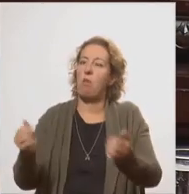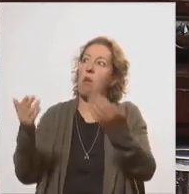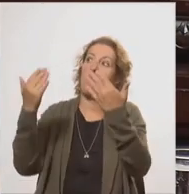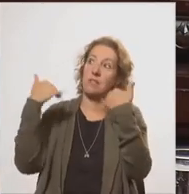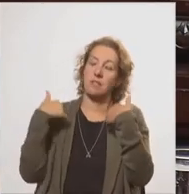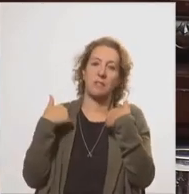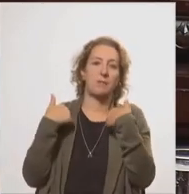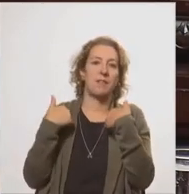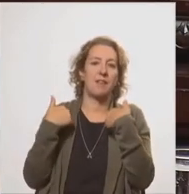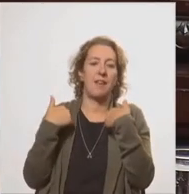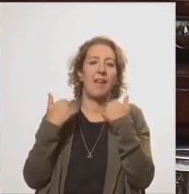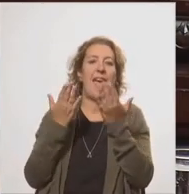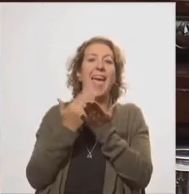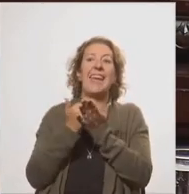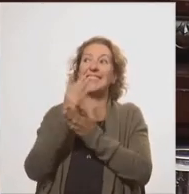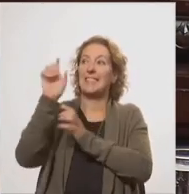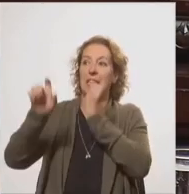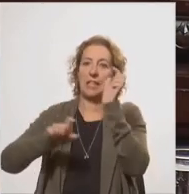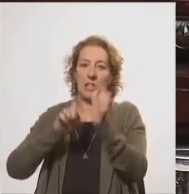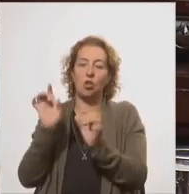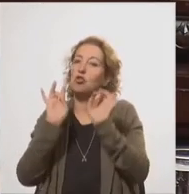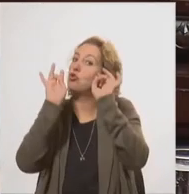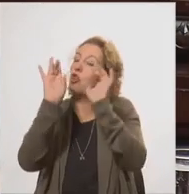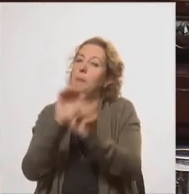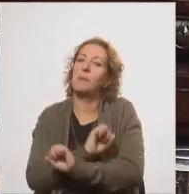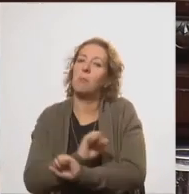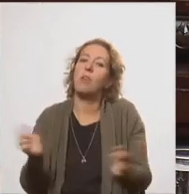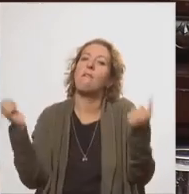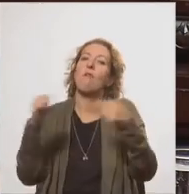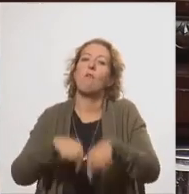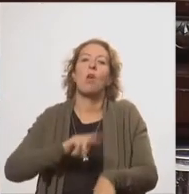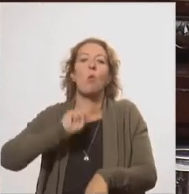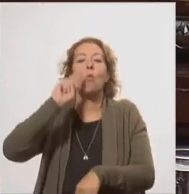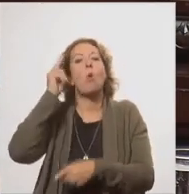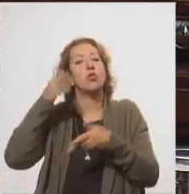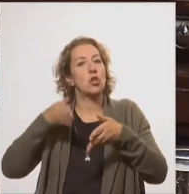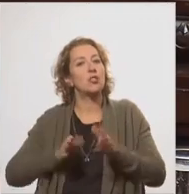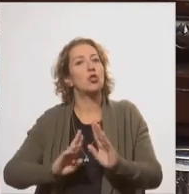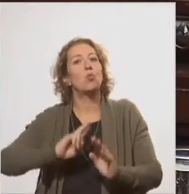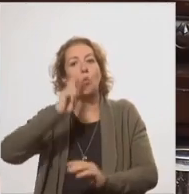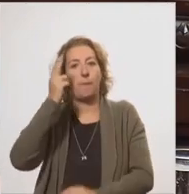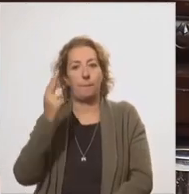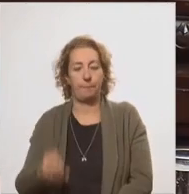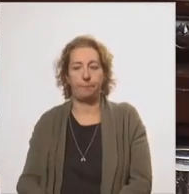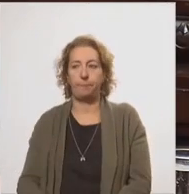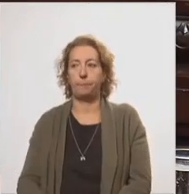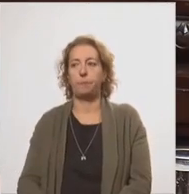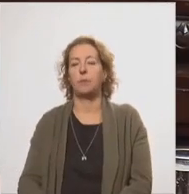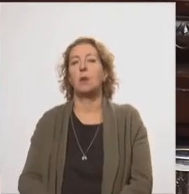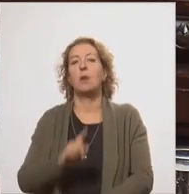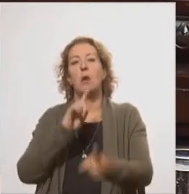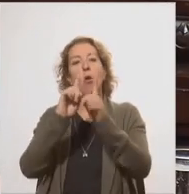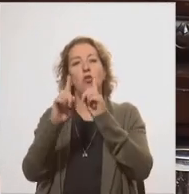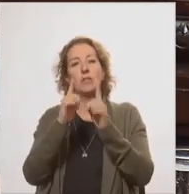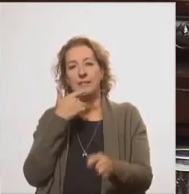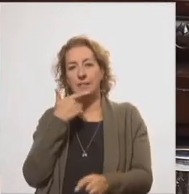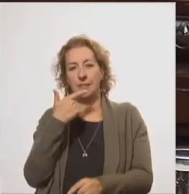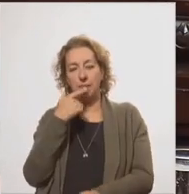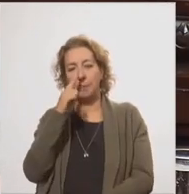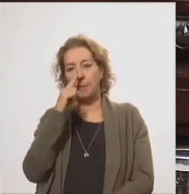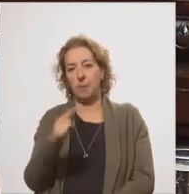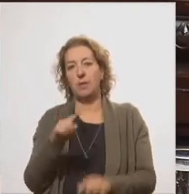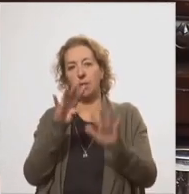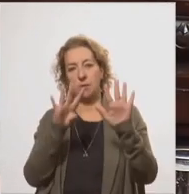recibir uruguayos que quisieran volver a Uruguay. A partir del 11 de septiembre de